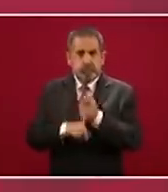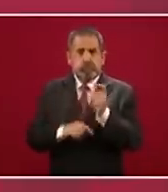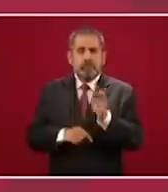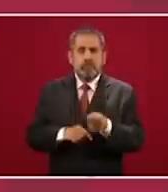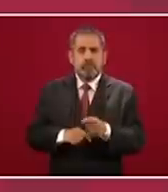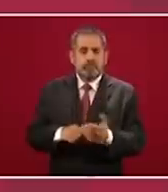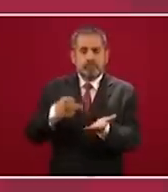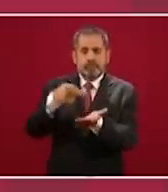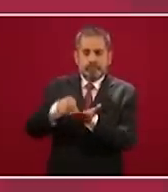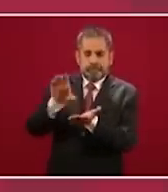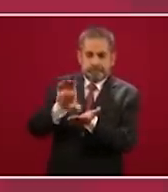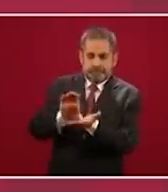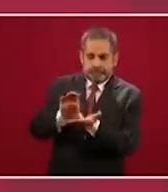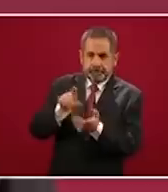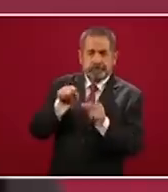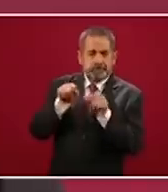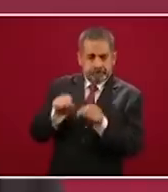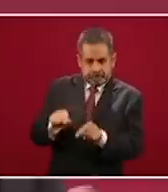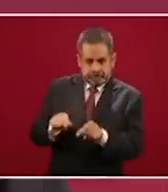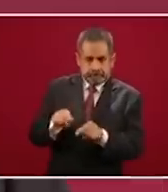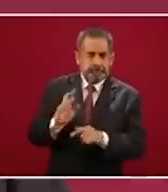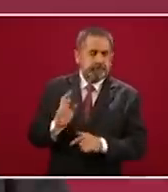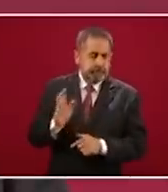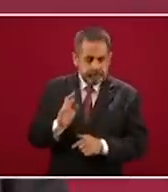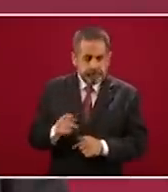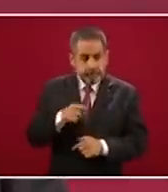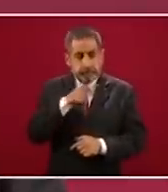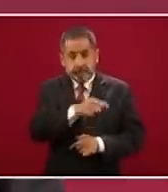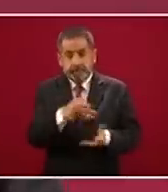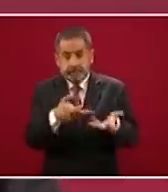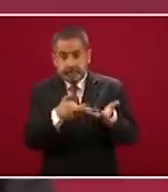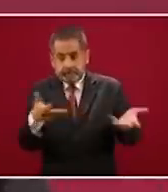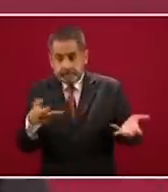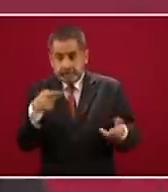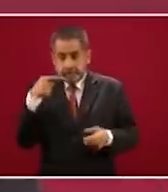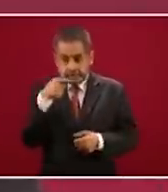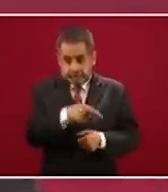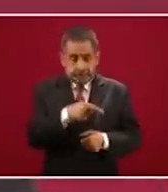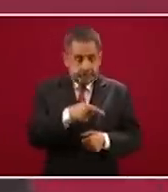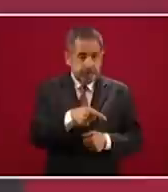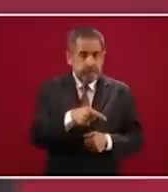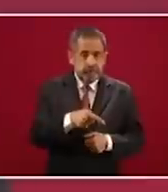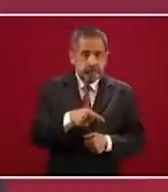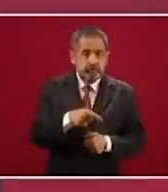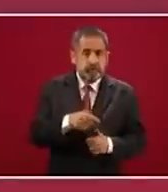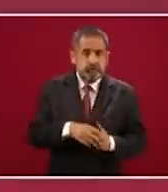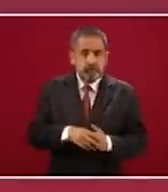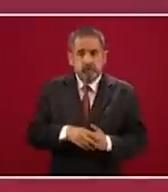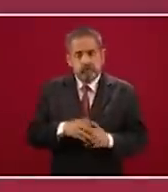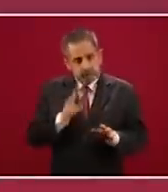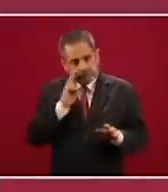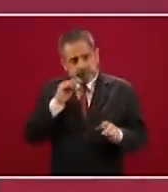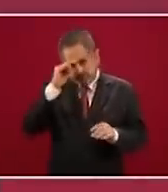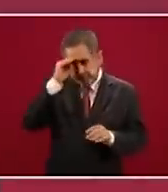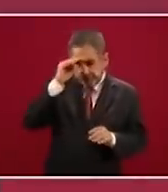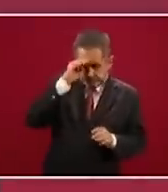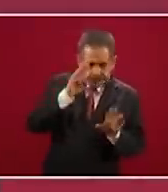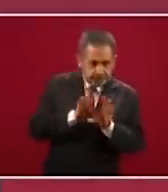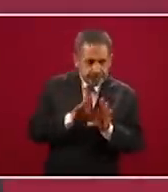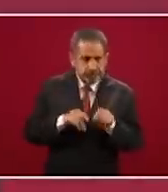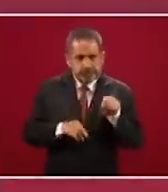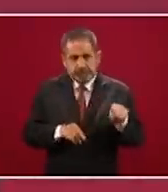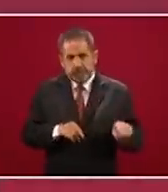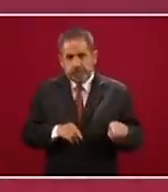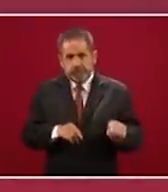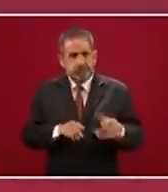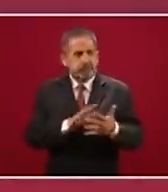de Playa del Carmen, que hay un terreno que estamos buscando que